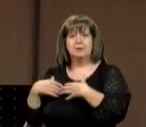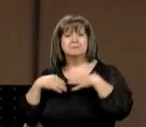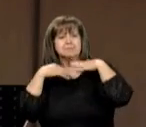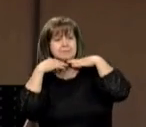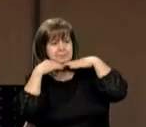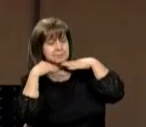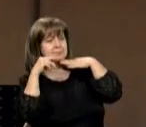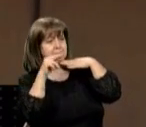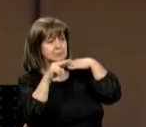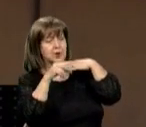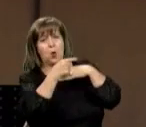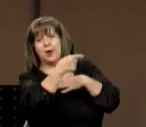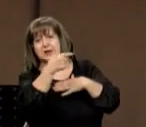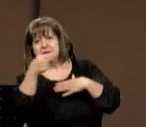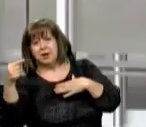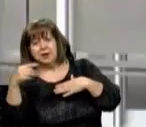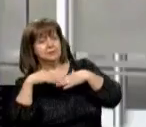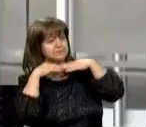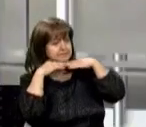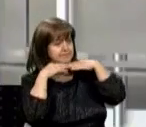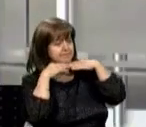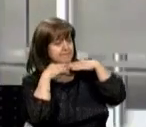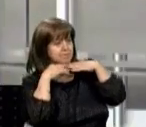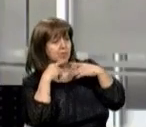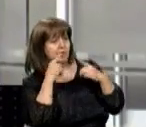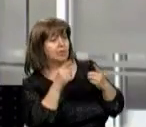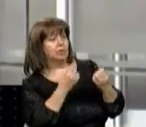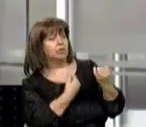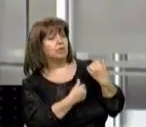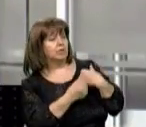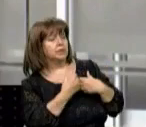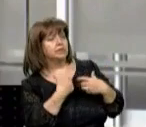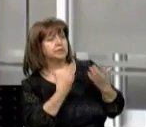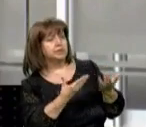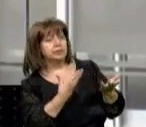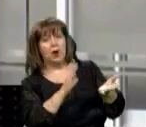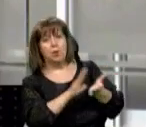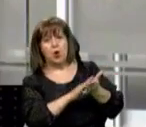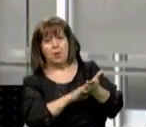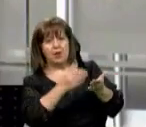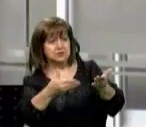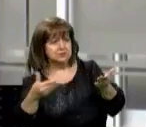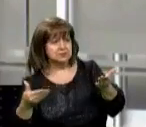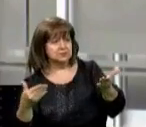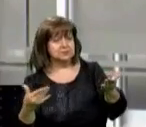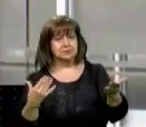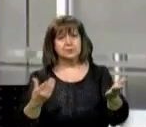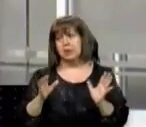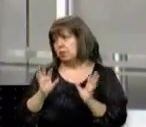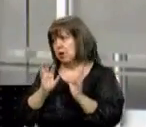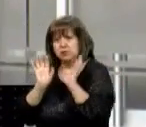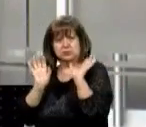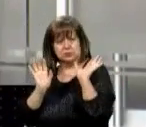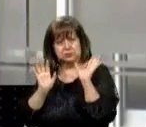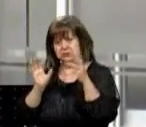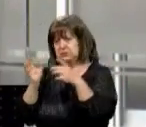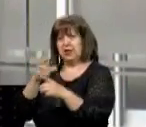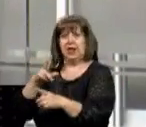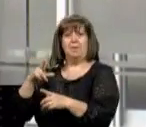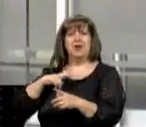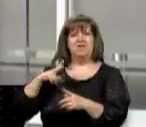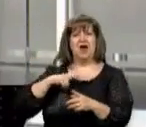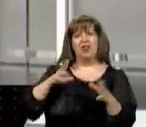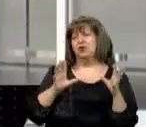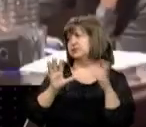han venido, han estado toda una semana dedicando su tiempo a analizar las pruebas que se le presentaron y ante eso fueron a deliberar y en la